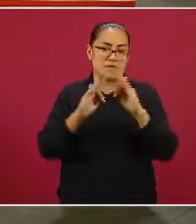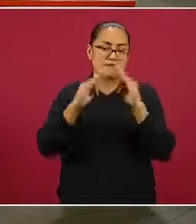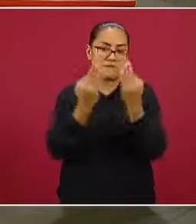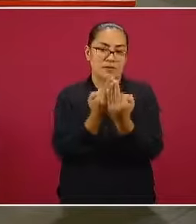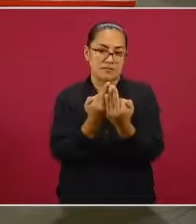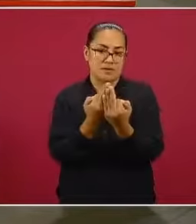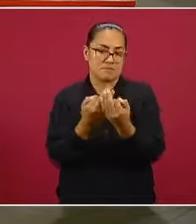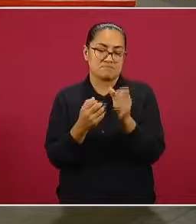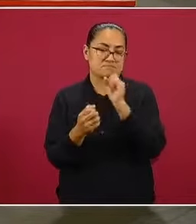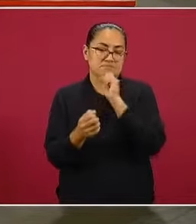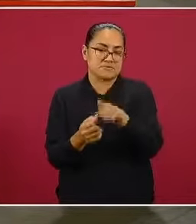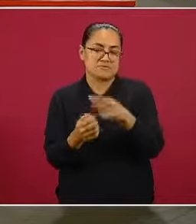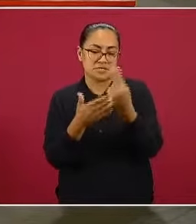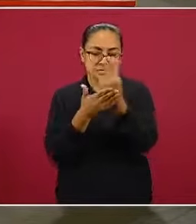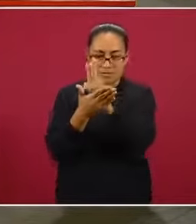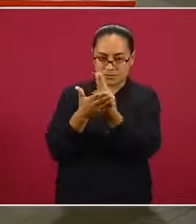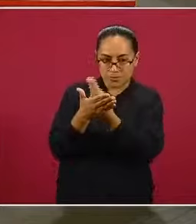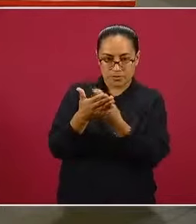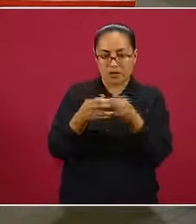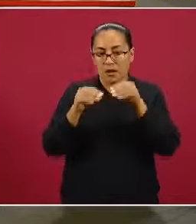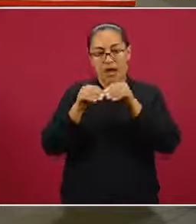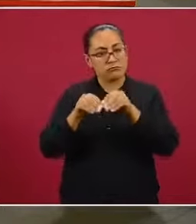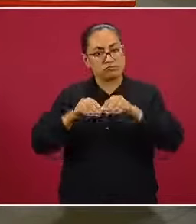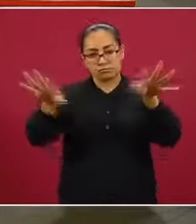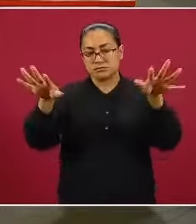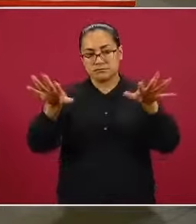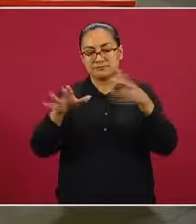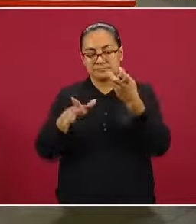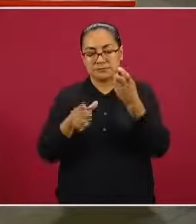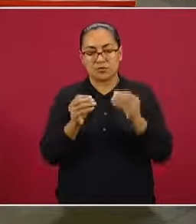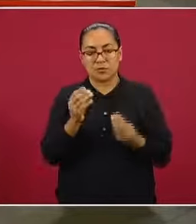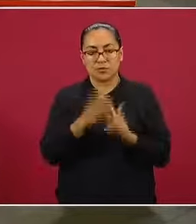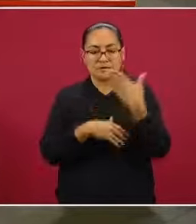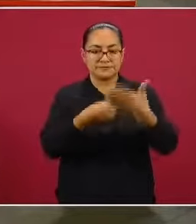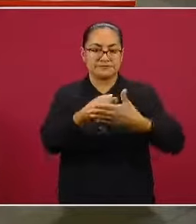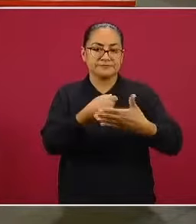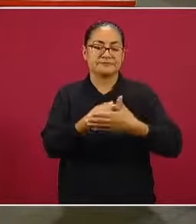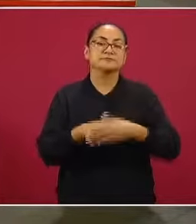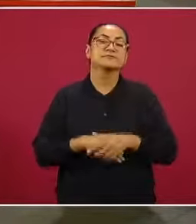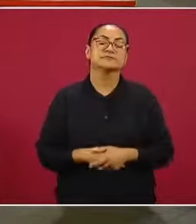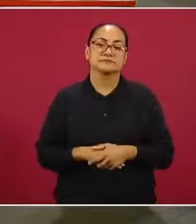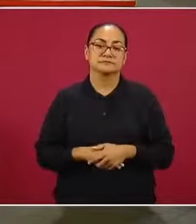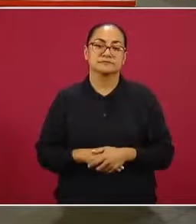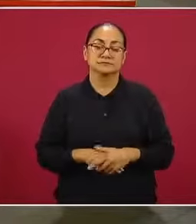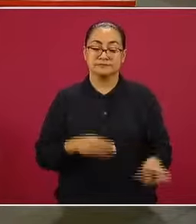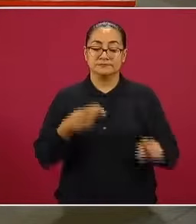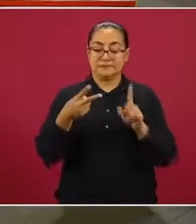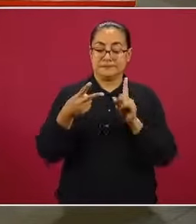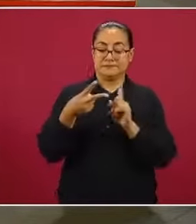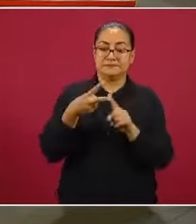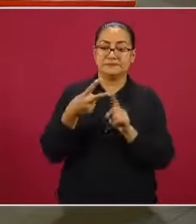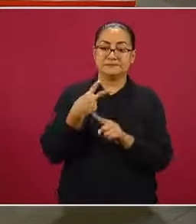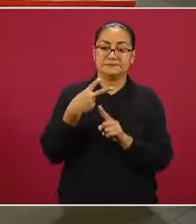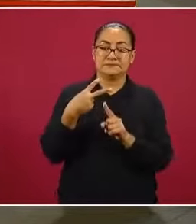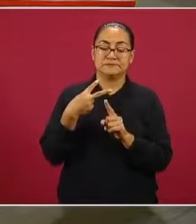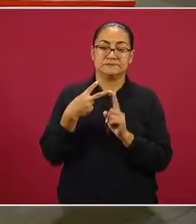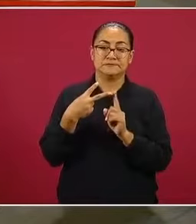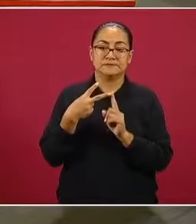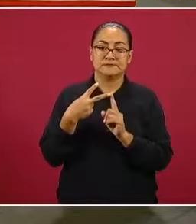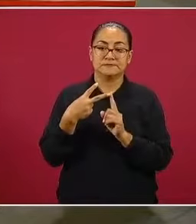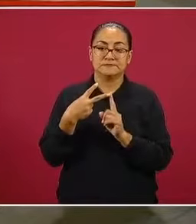gráficas de promocionarlo. En cuanto a la producción, creo que aquí